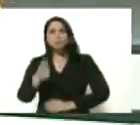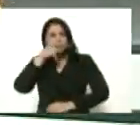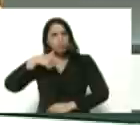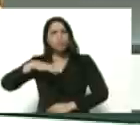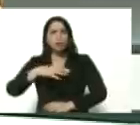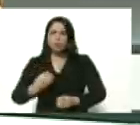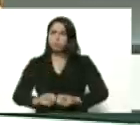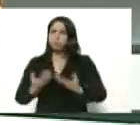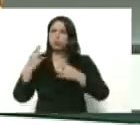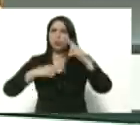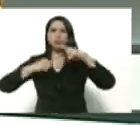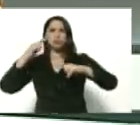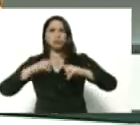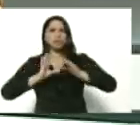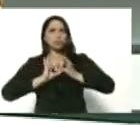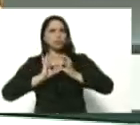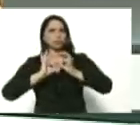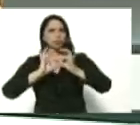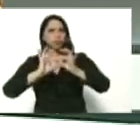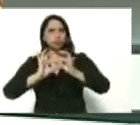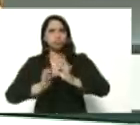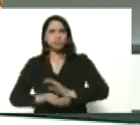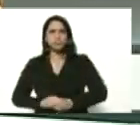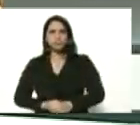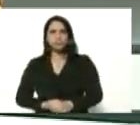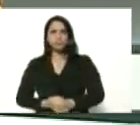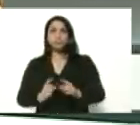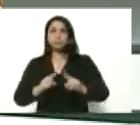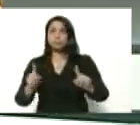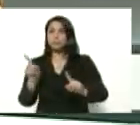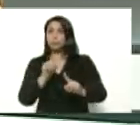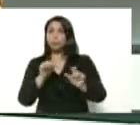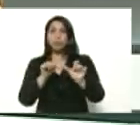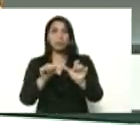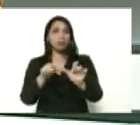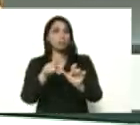está construyendo y consolidando. Pero esto no queda ahí.